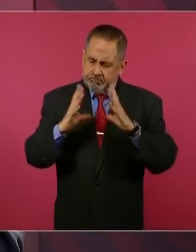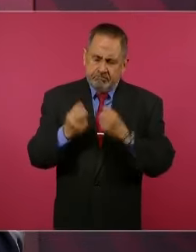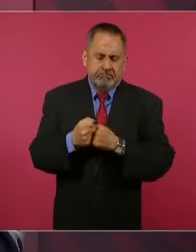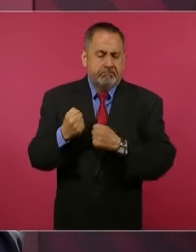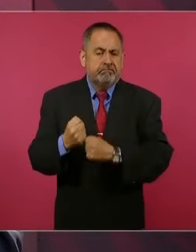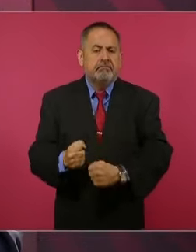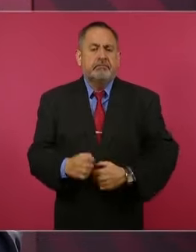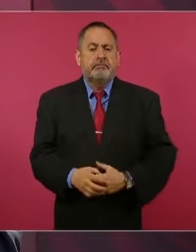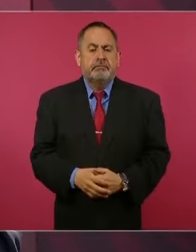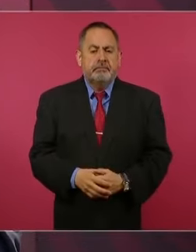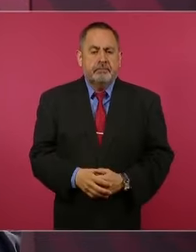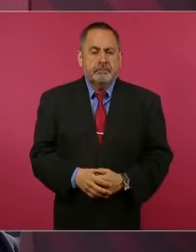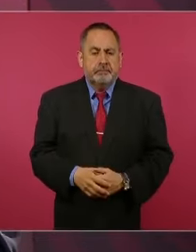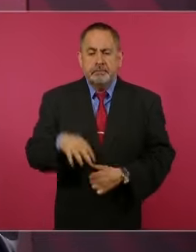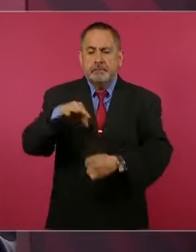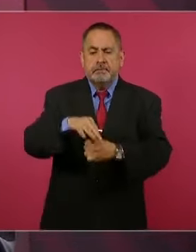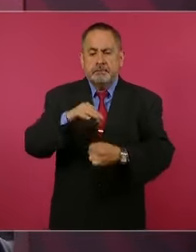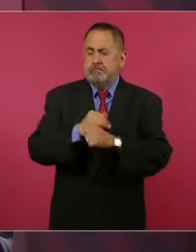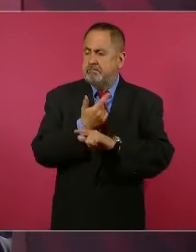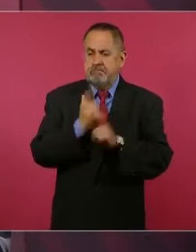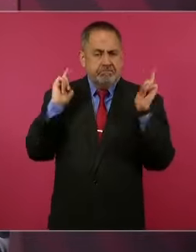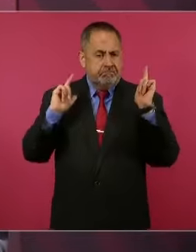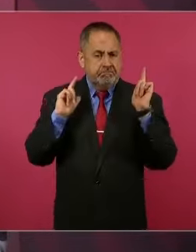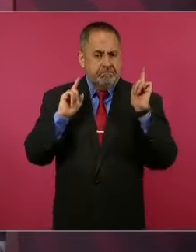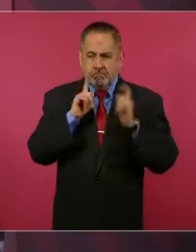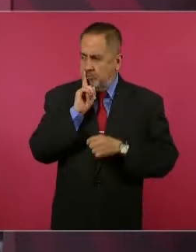democracia voto libre